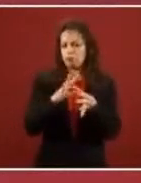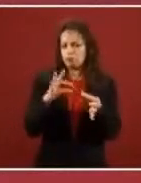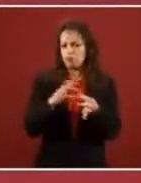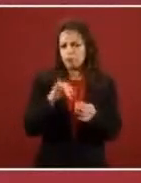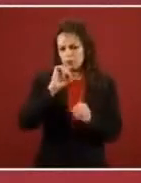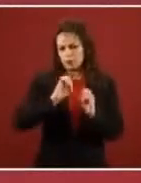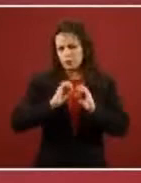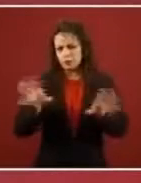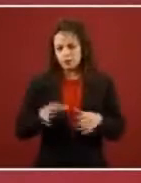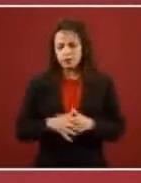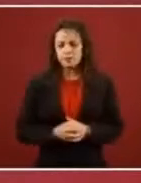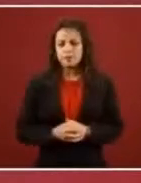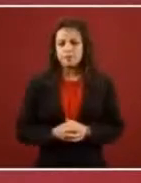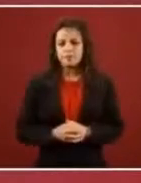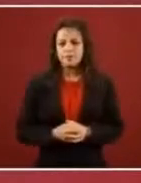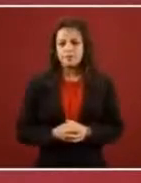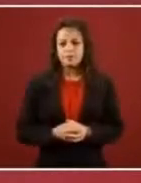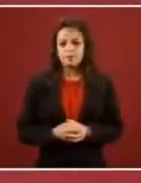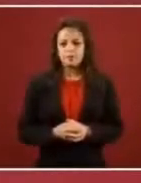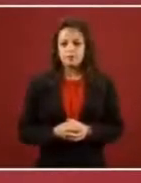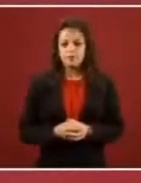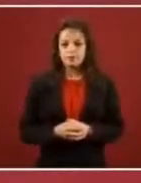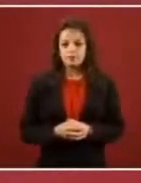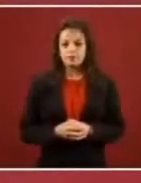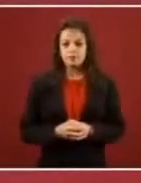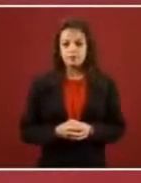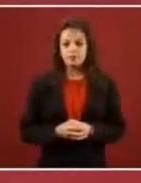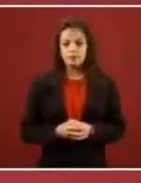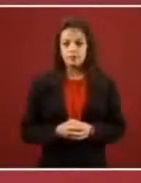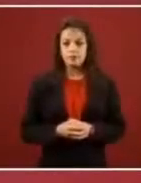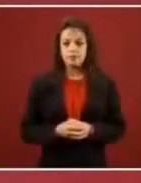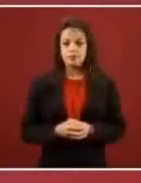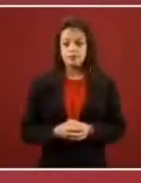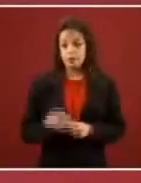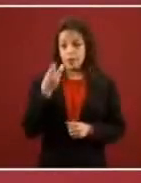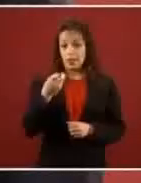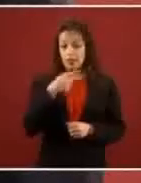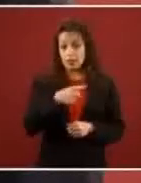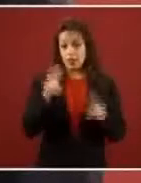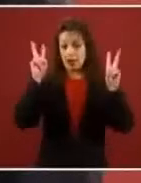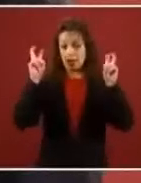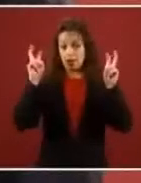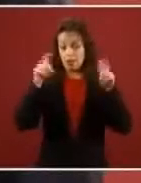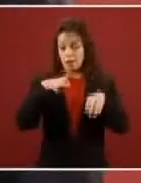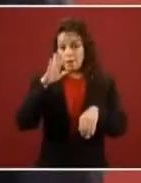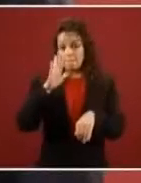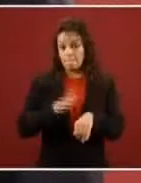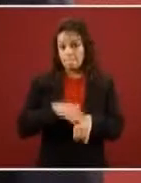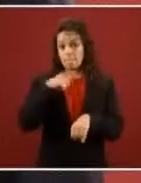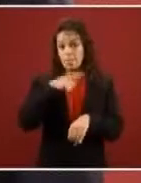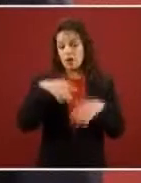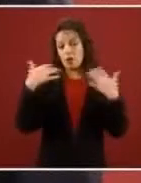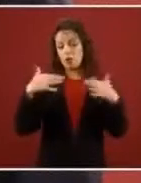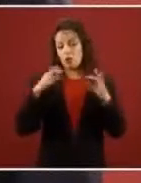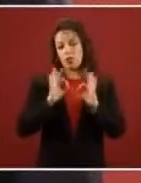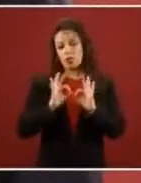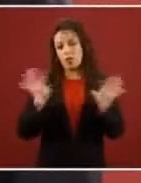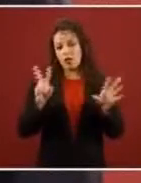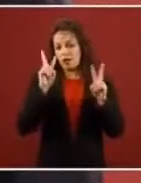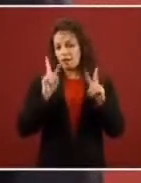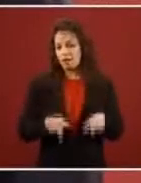Ya logramos, en este asunto que es el más delicado y el que más nos